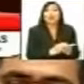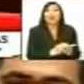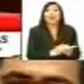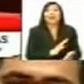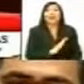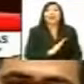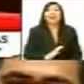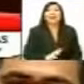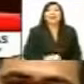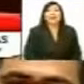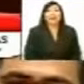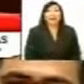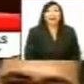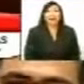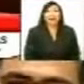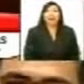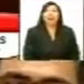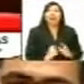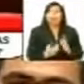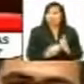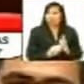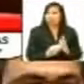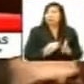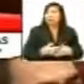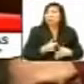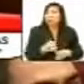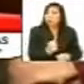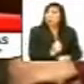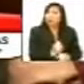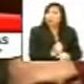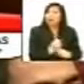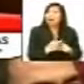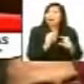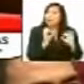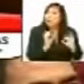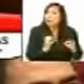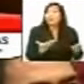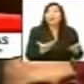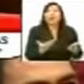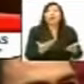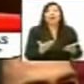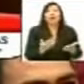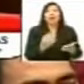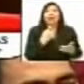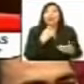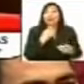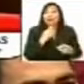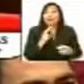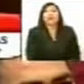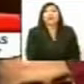Estado. El legislativo ha avanzado en su función, que sí es cierto, se ha